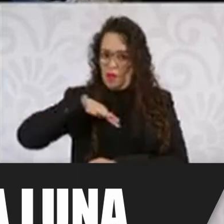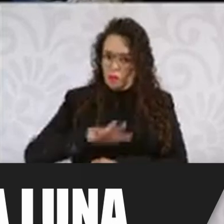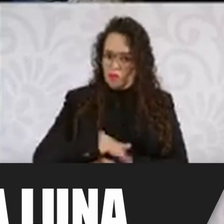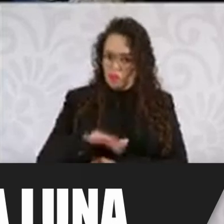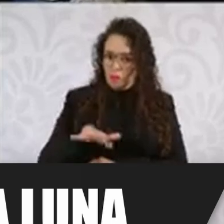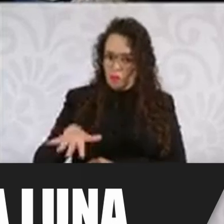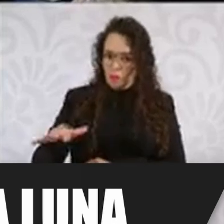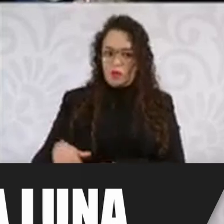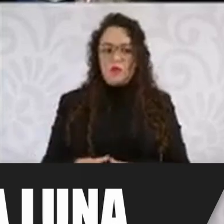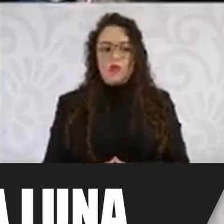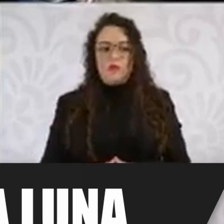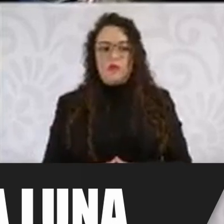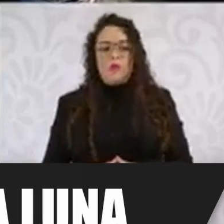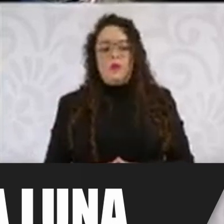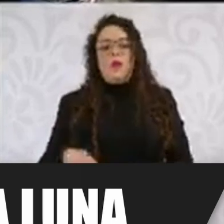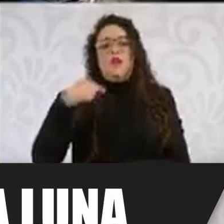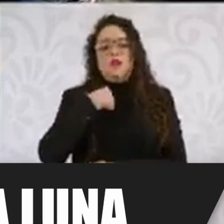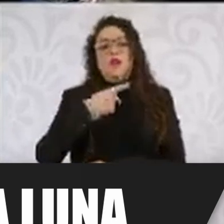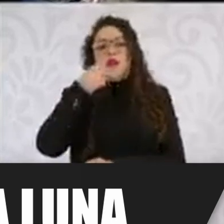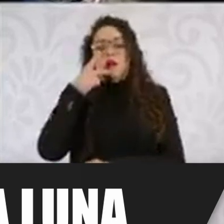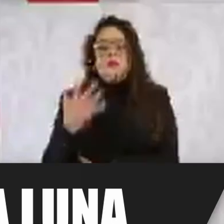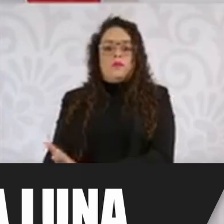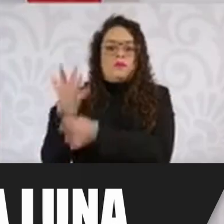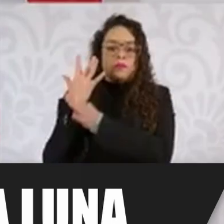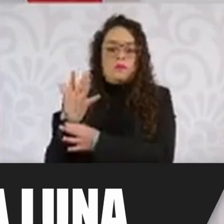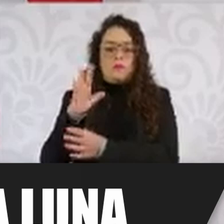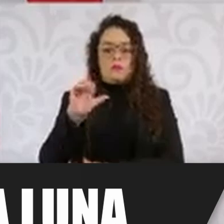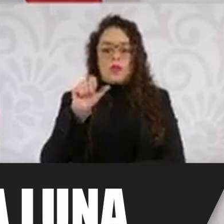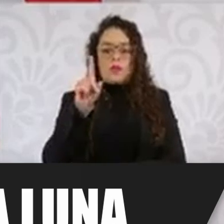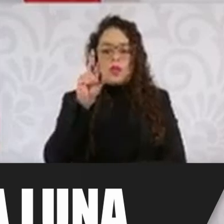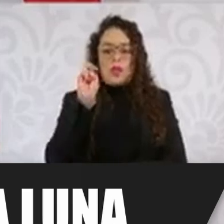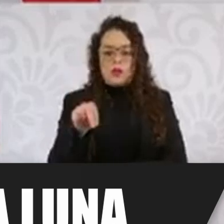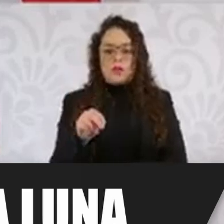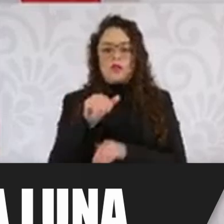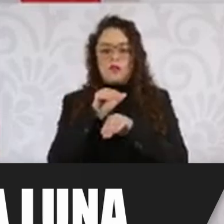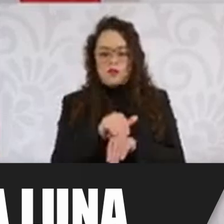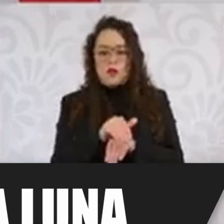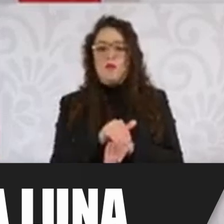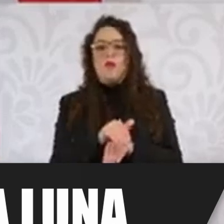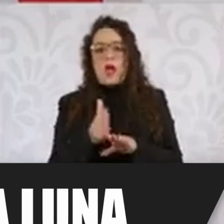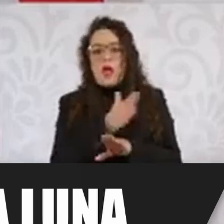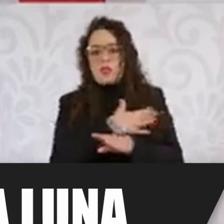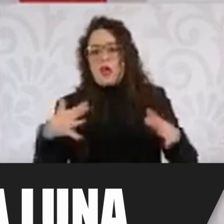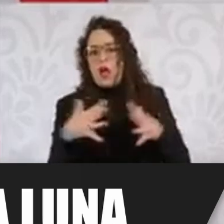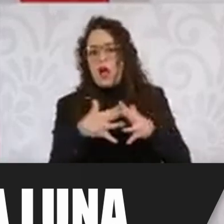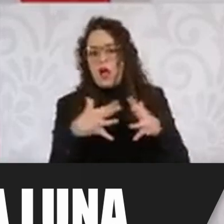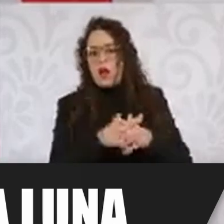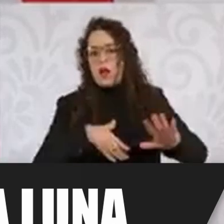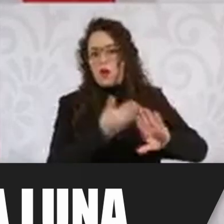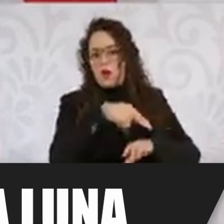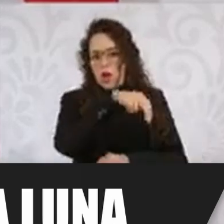Yo me refiero a Calderón, primero por el tema de la guerra contra el narco. Y Fox también tendría que explicar por qué lo contrató. Pero el tema es